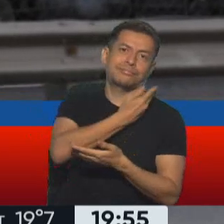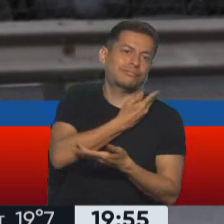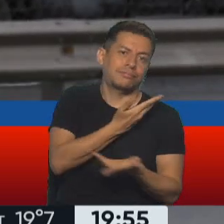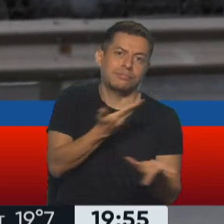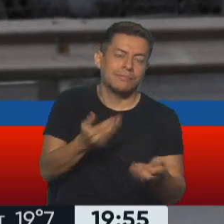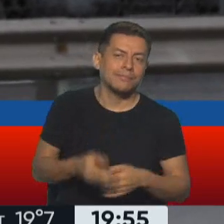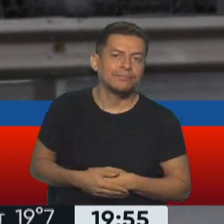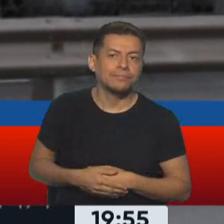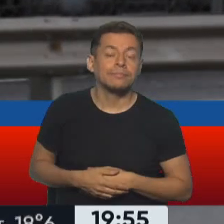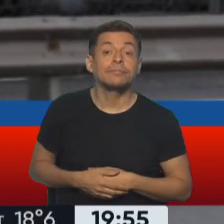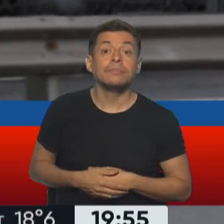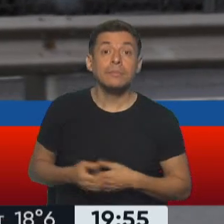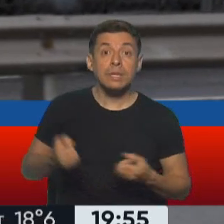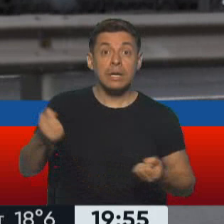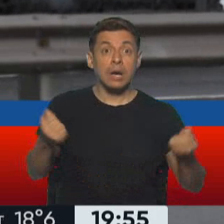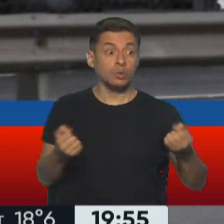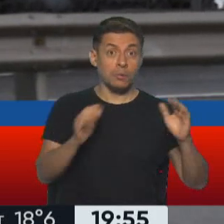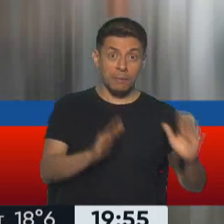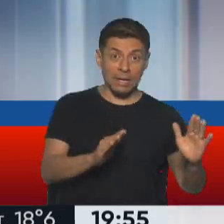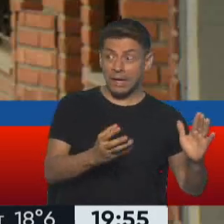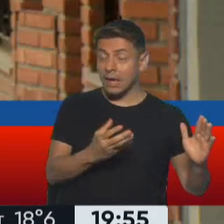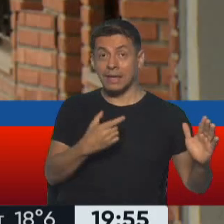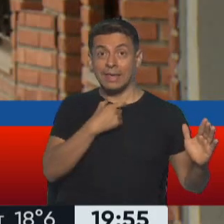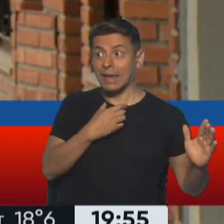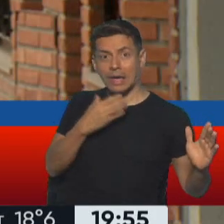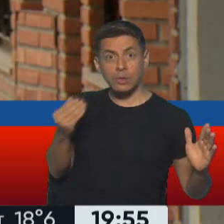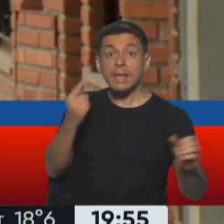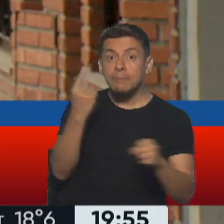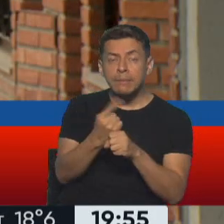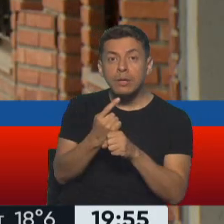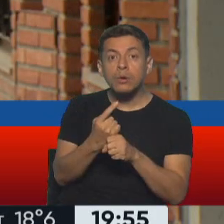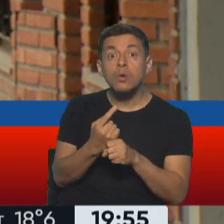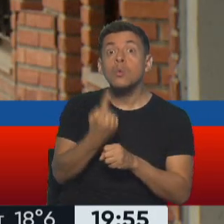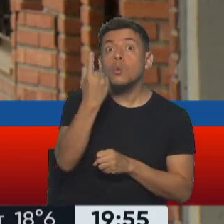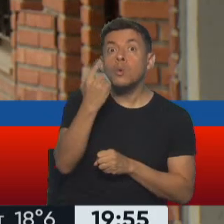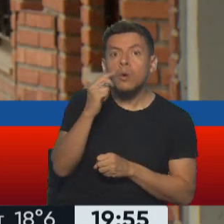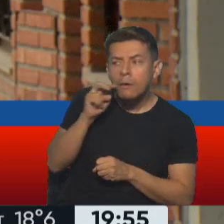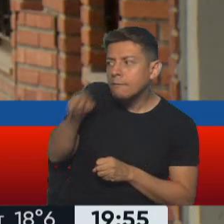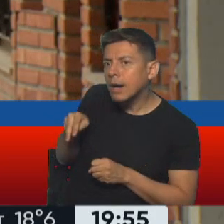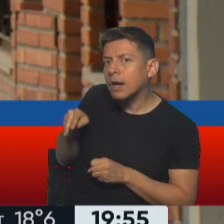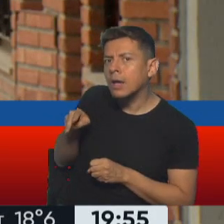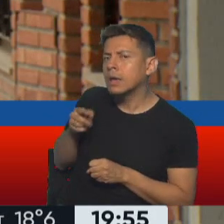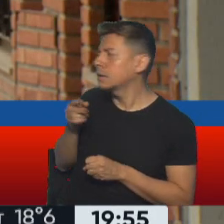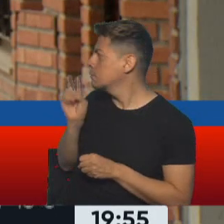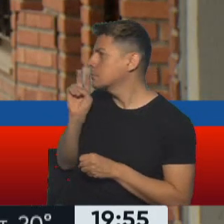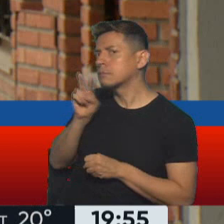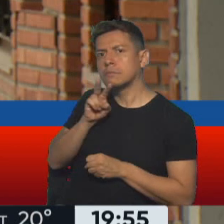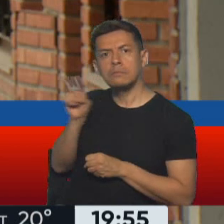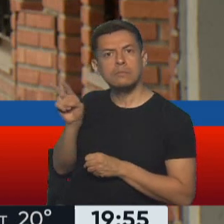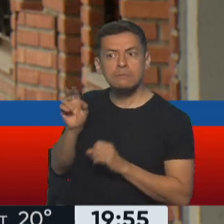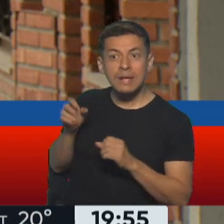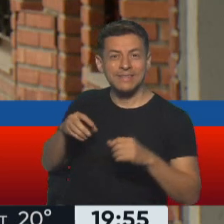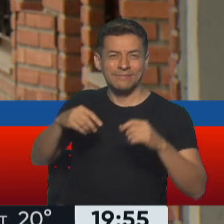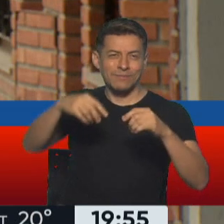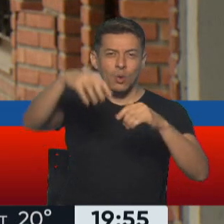el auto se para para ayudar tiene que primero bajarse uno con mucho cuidado y balizar